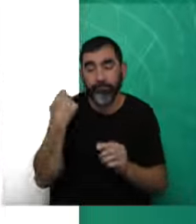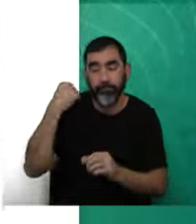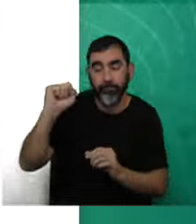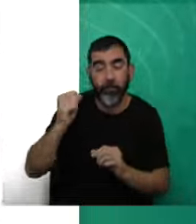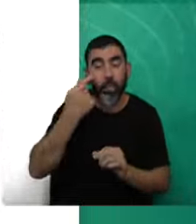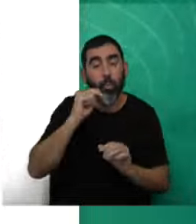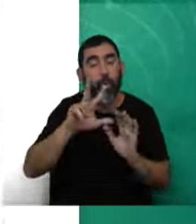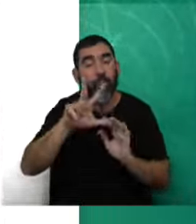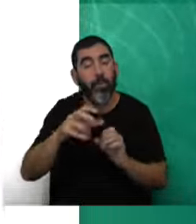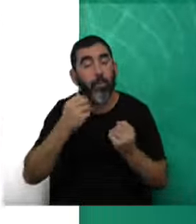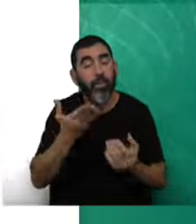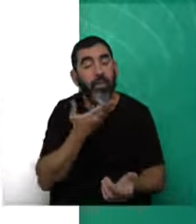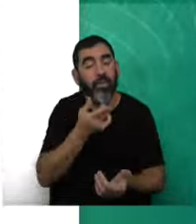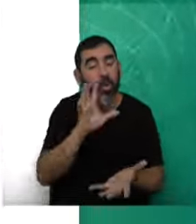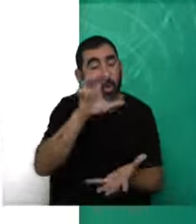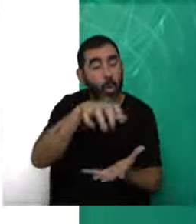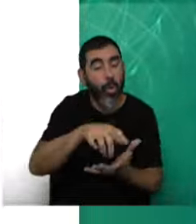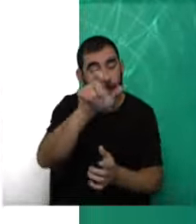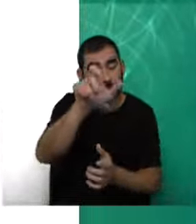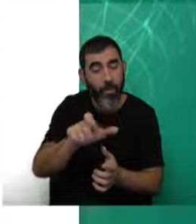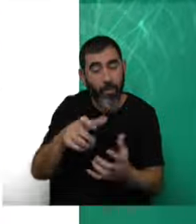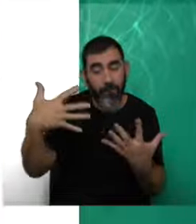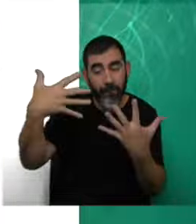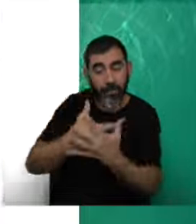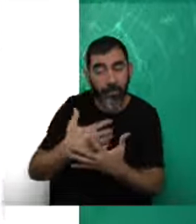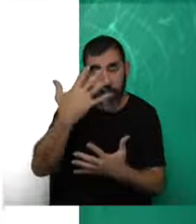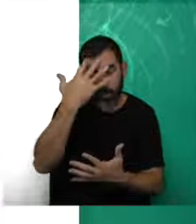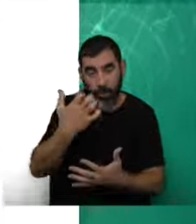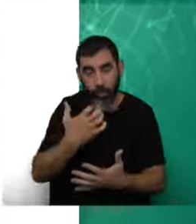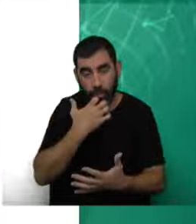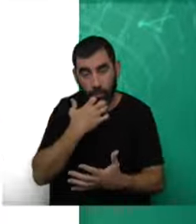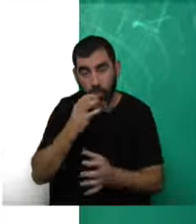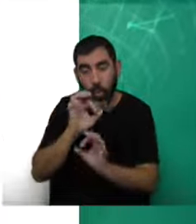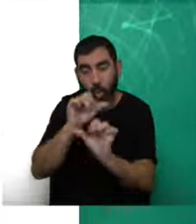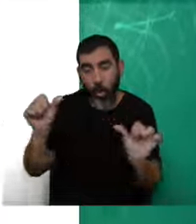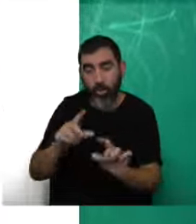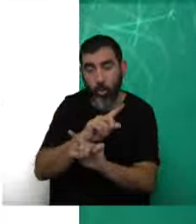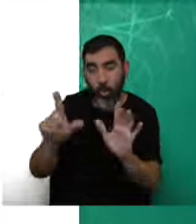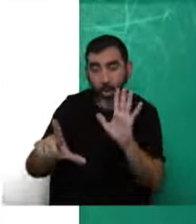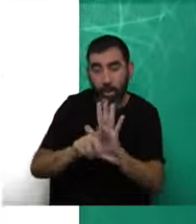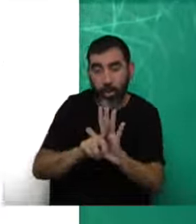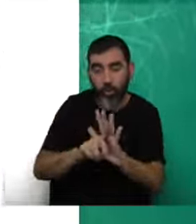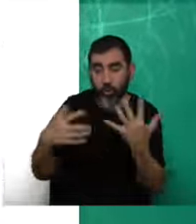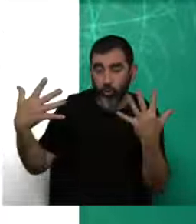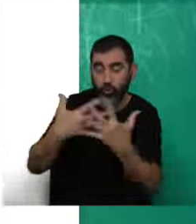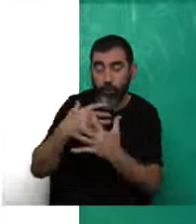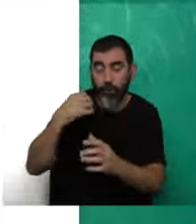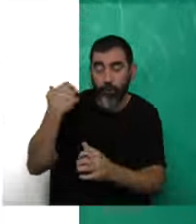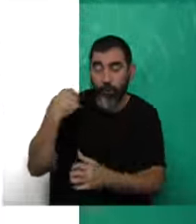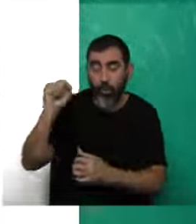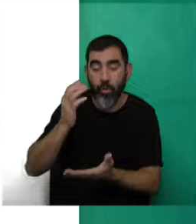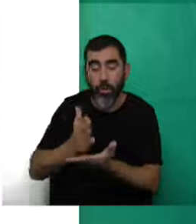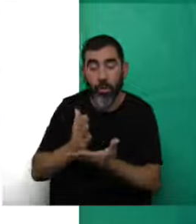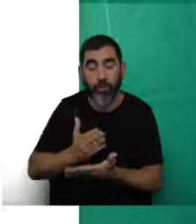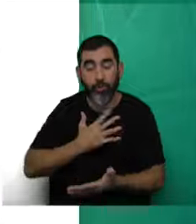punto tres porque exige que sea un lugar donde las personas Víctimas de terrorismo o accionar ilegítimo del Estado sufrieron violaciones a sus derechos